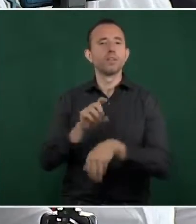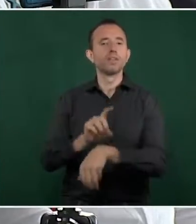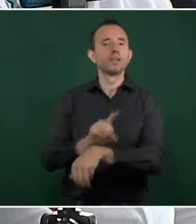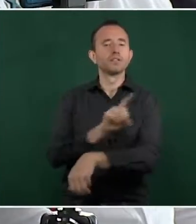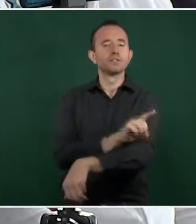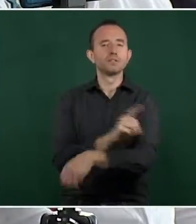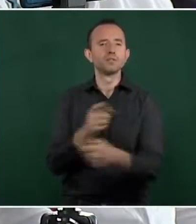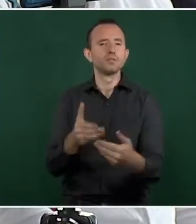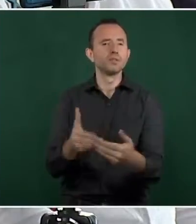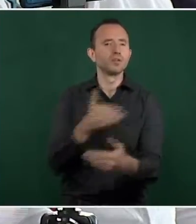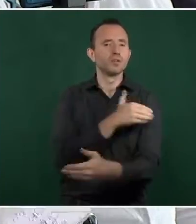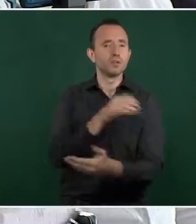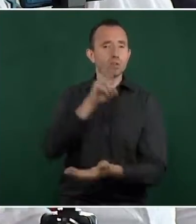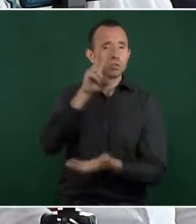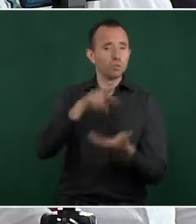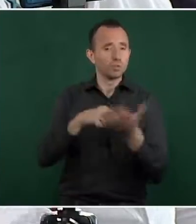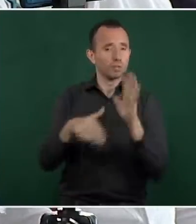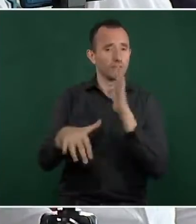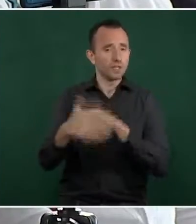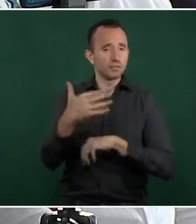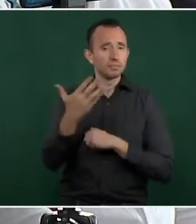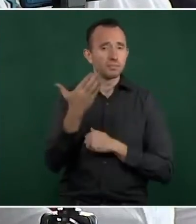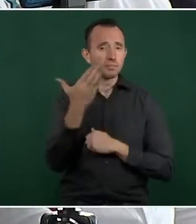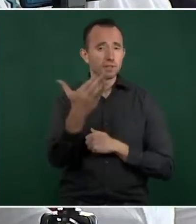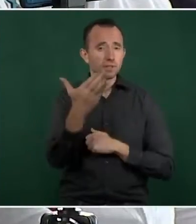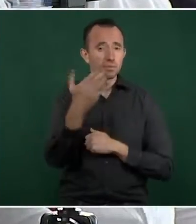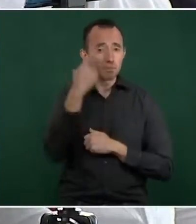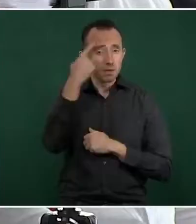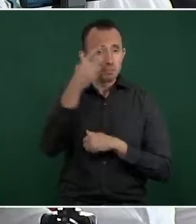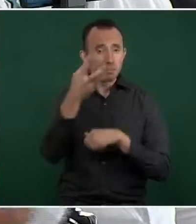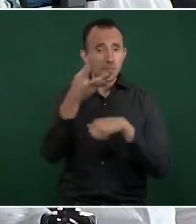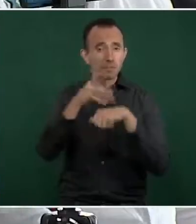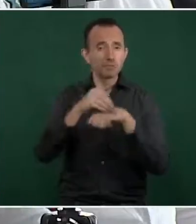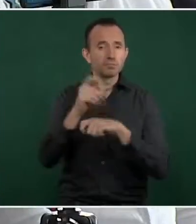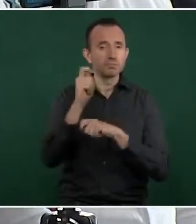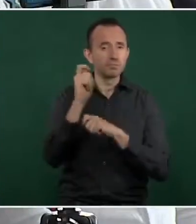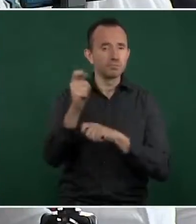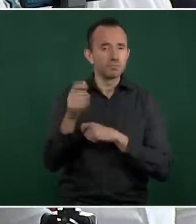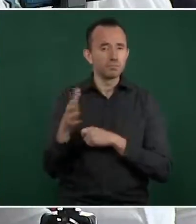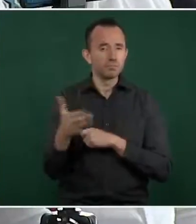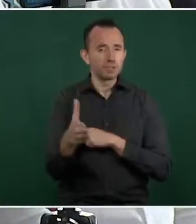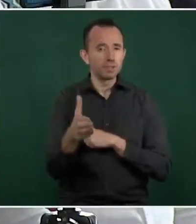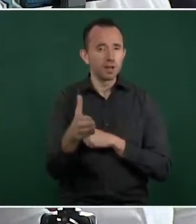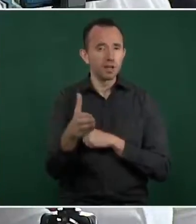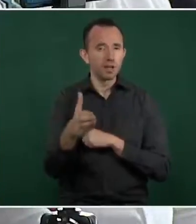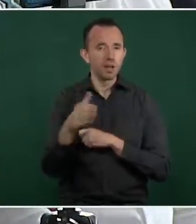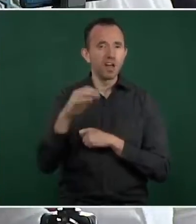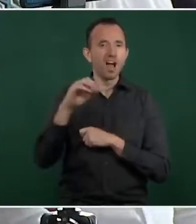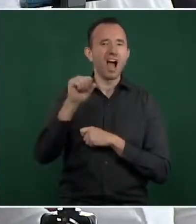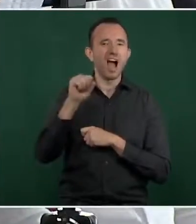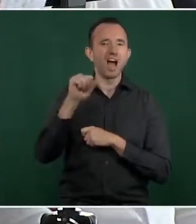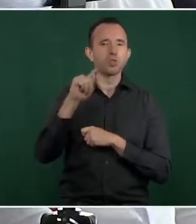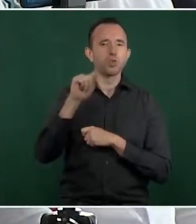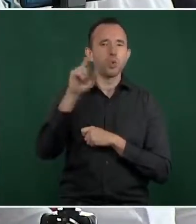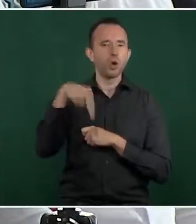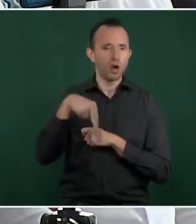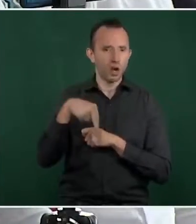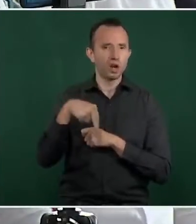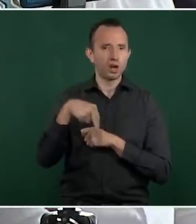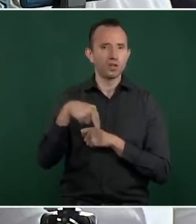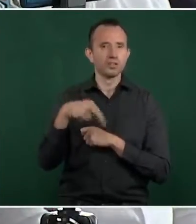solicitaron este permiso para la pesca de la tuna aleta azul. Usted me dijo, te contesto allá en Tijuana. Están allá